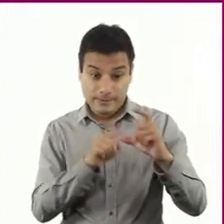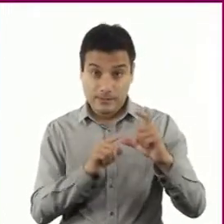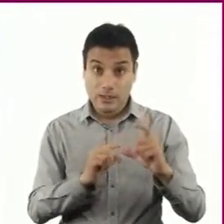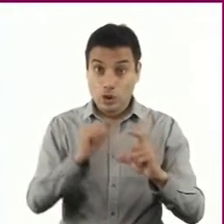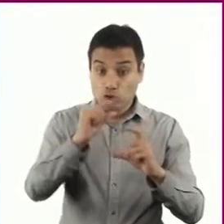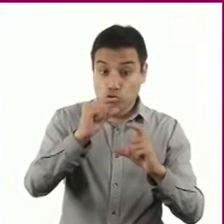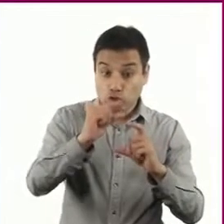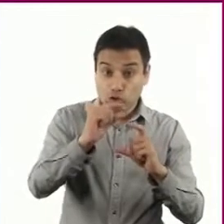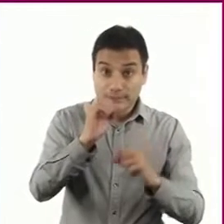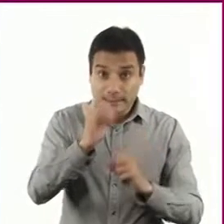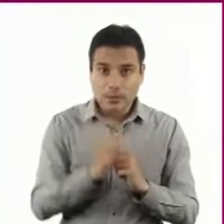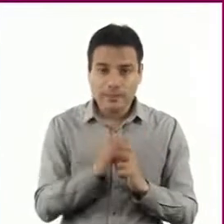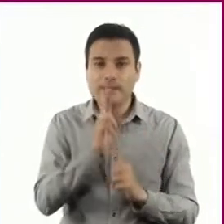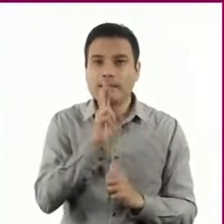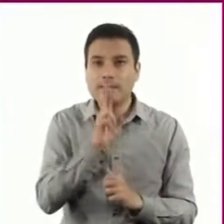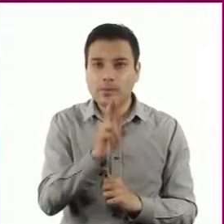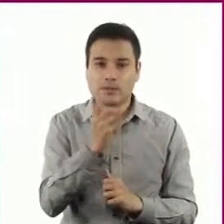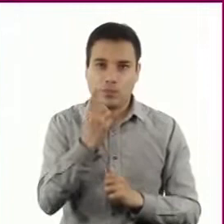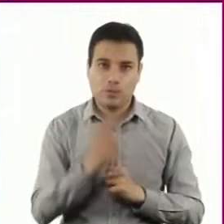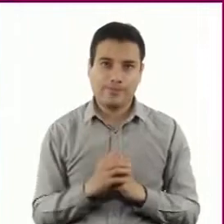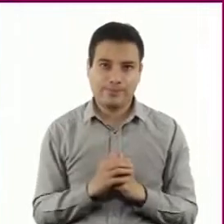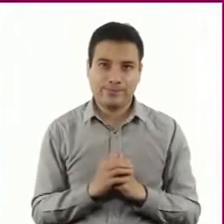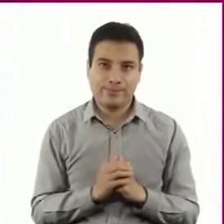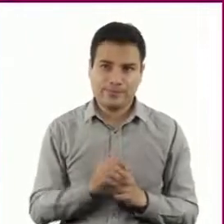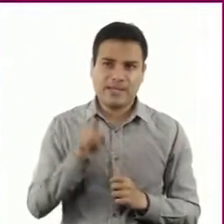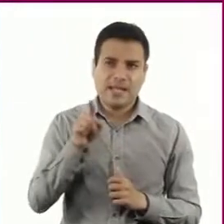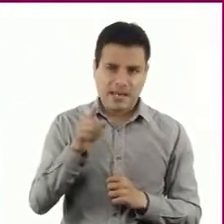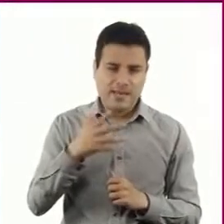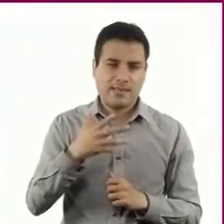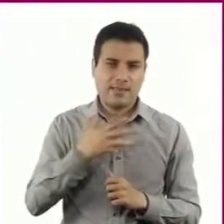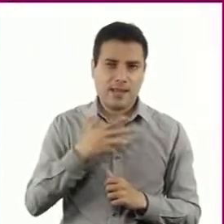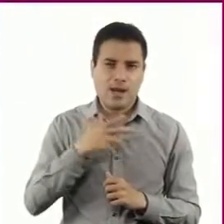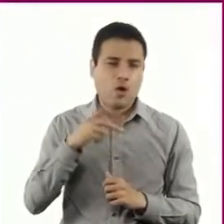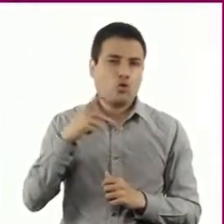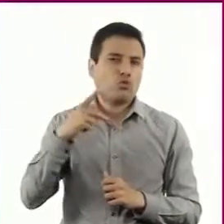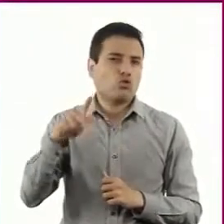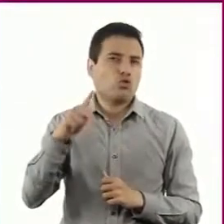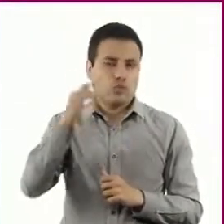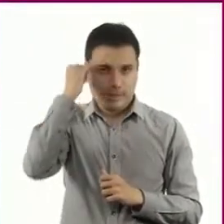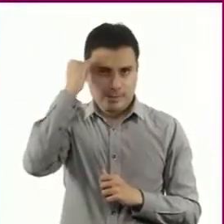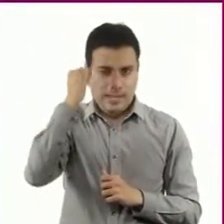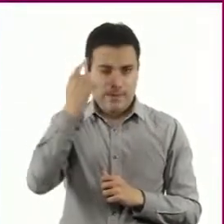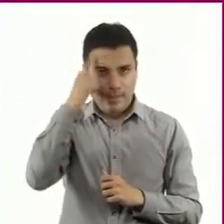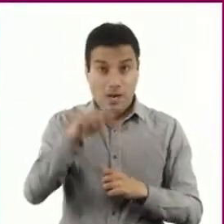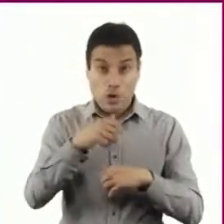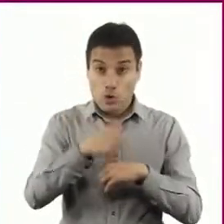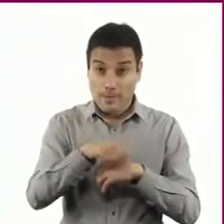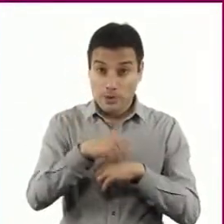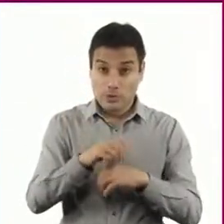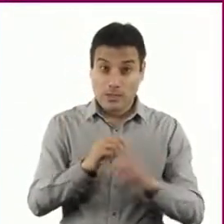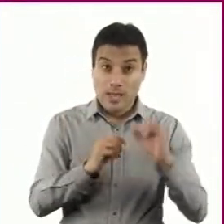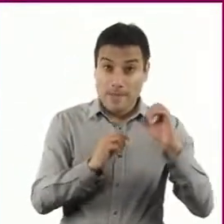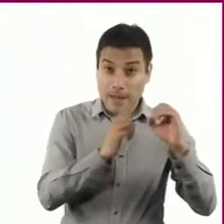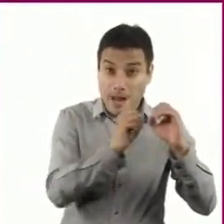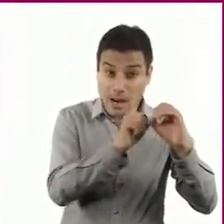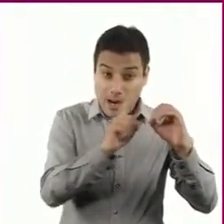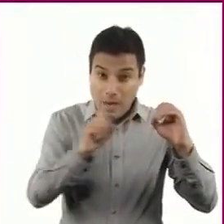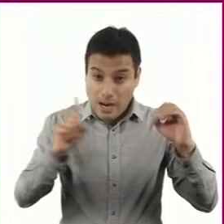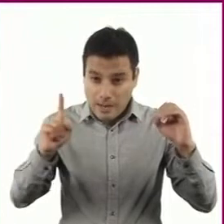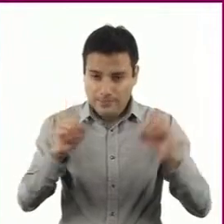1. Chuquet creó un sistema para nombrar números muy grandes combinando el sufijo